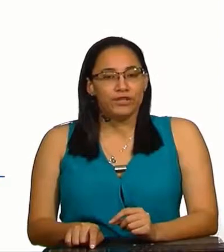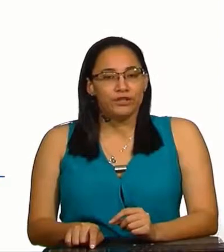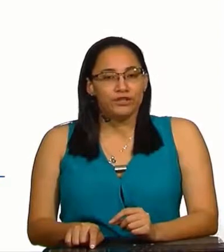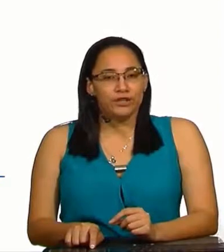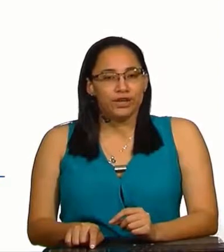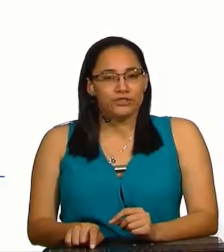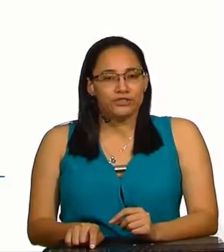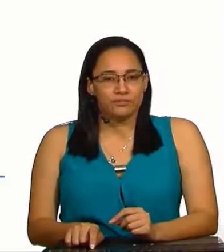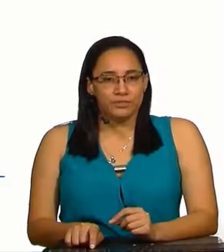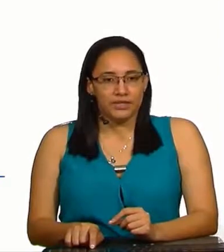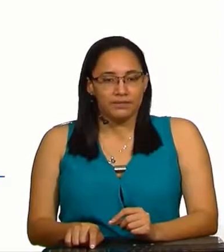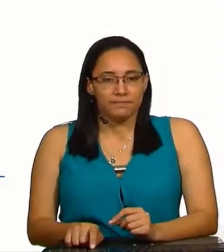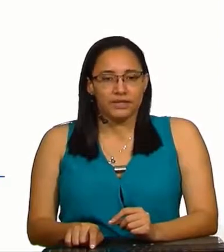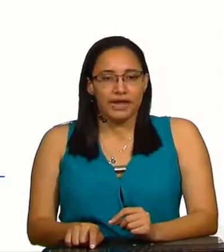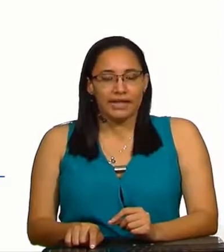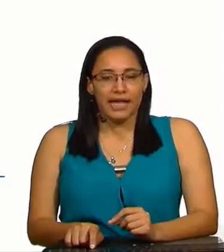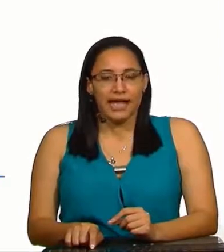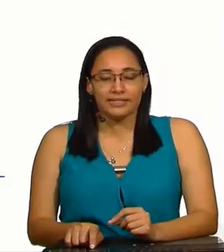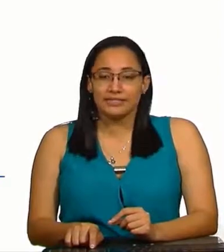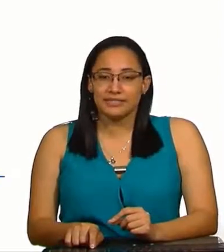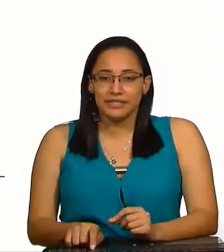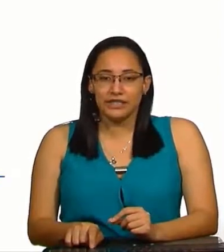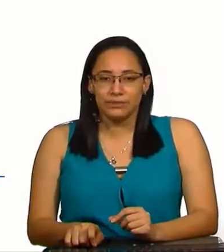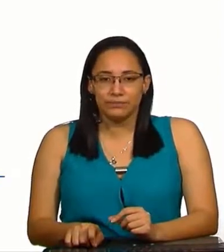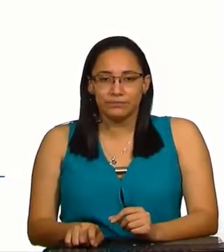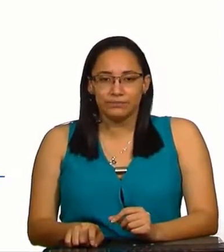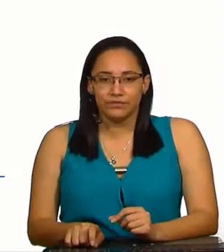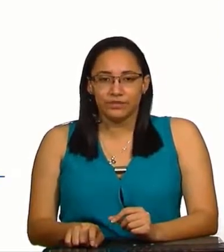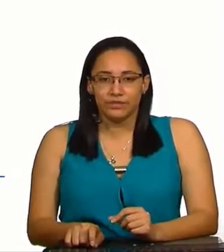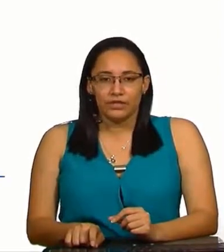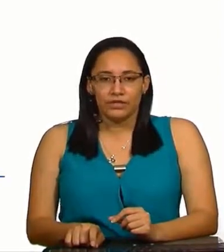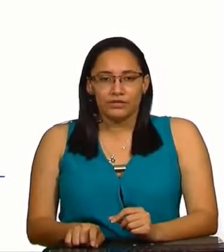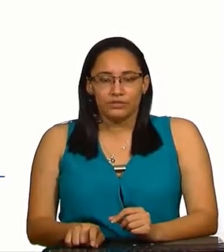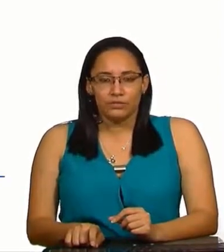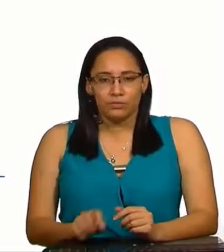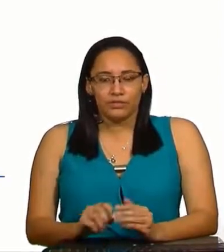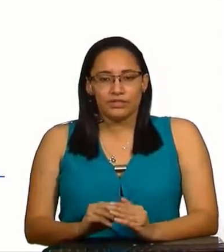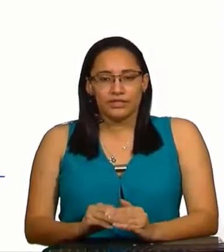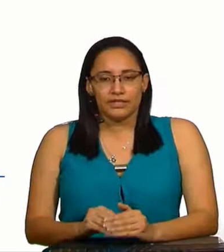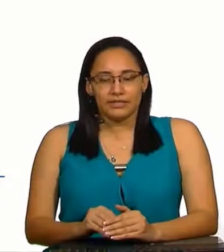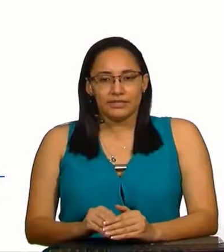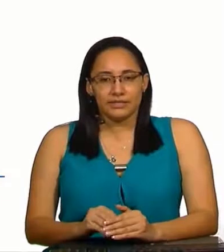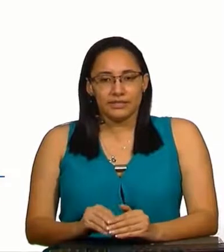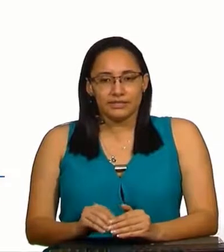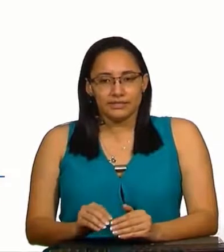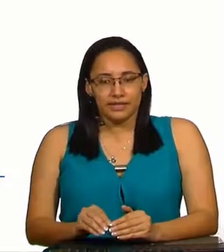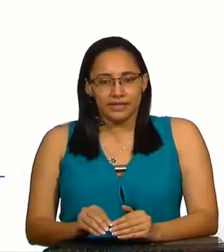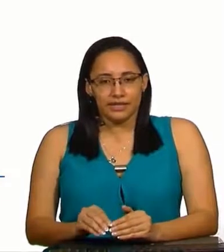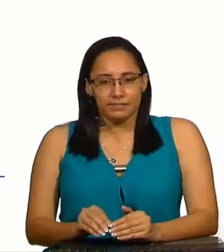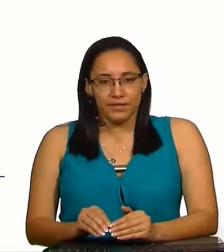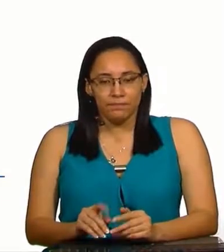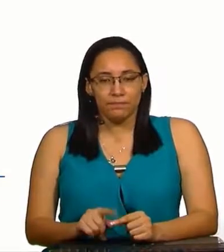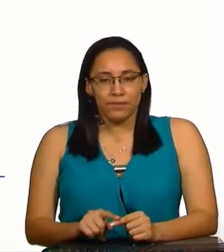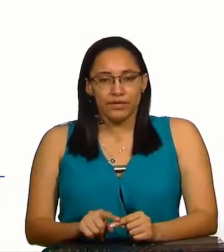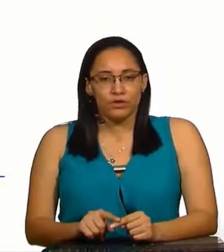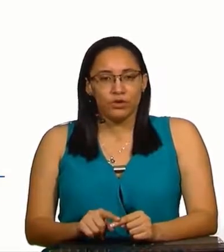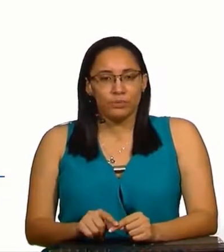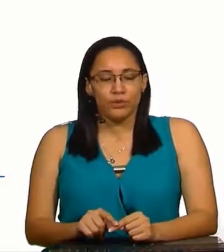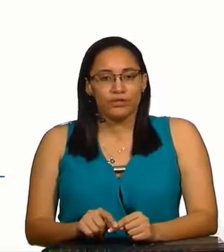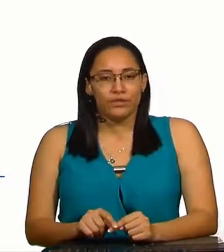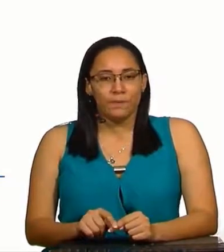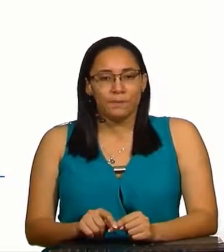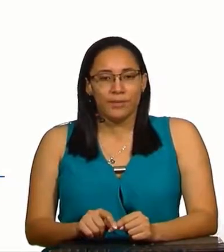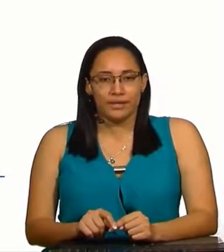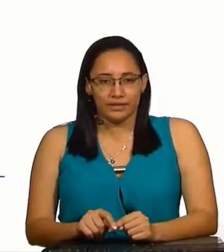I can feel you close to me, but I can't see you. Yo puedo sentirte cerca de mí, pero